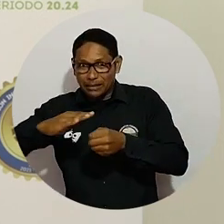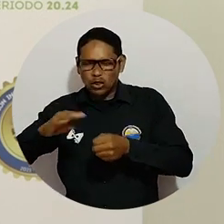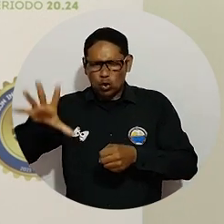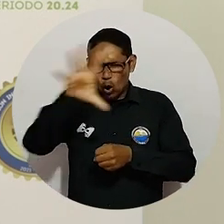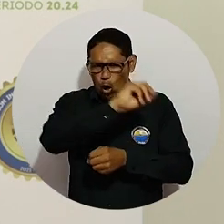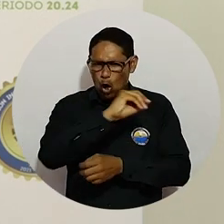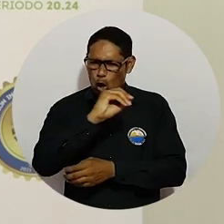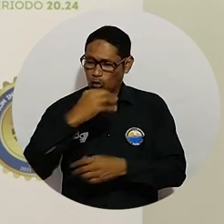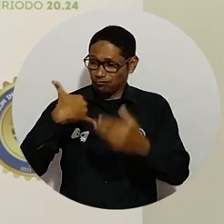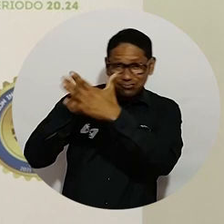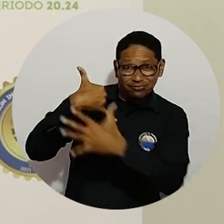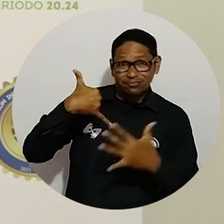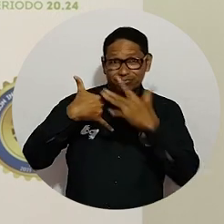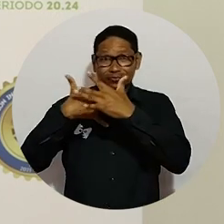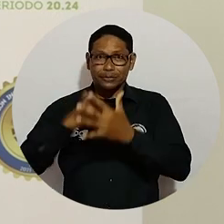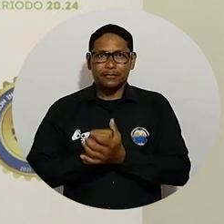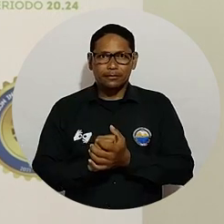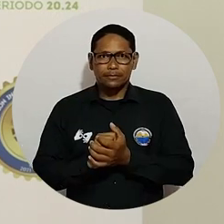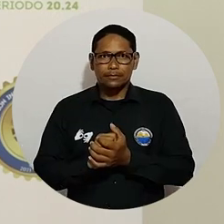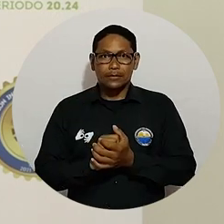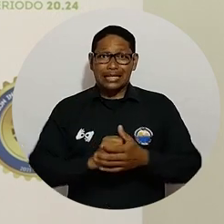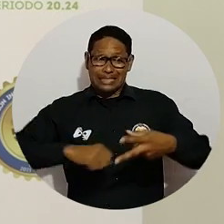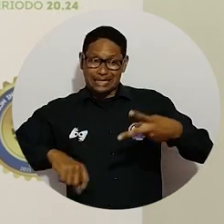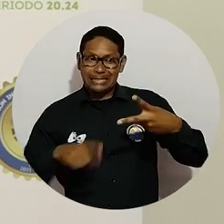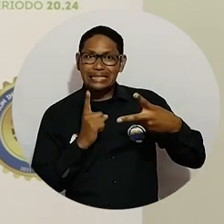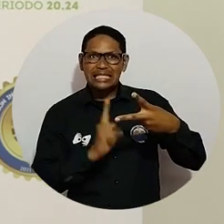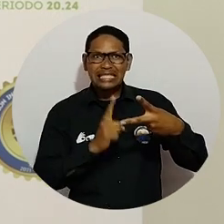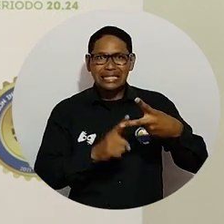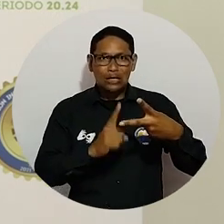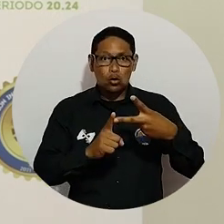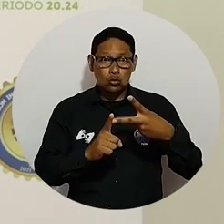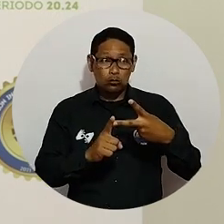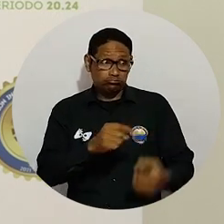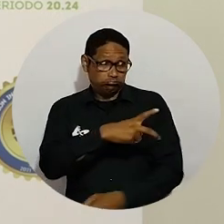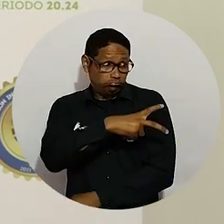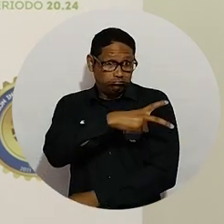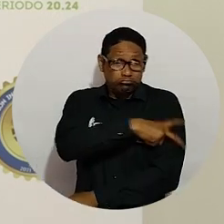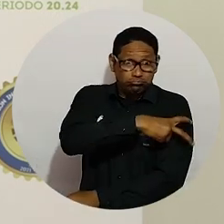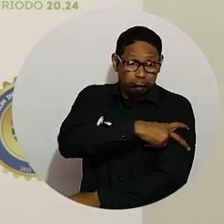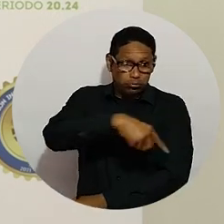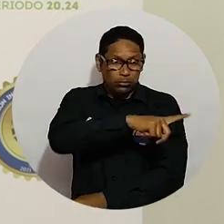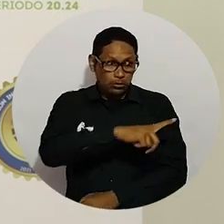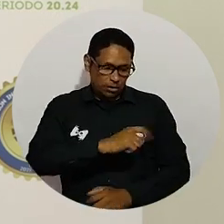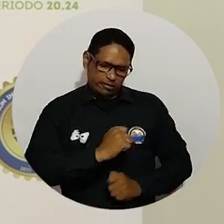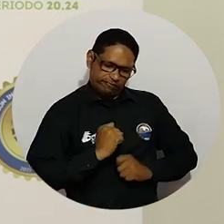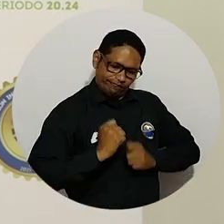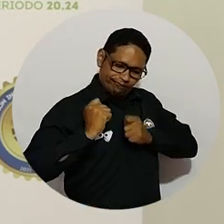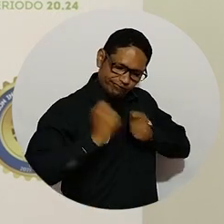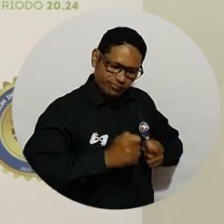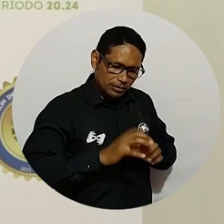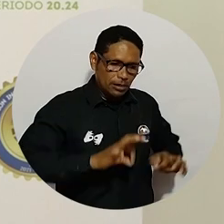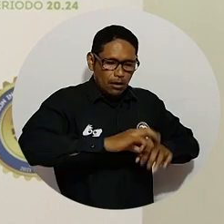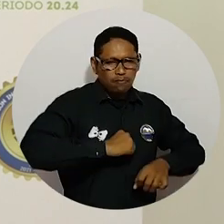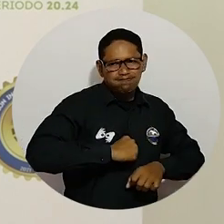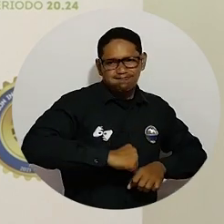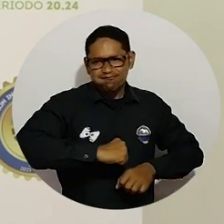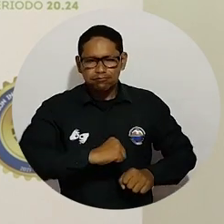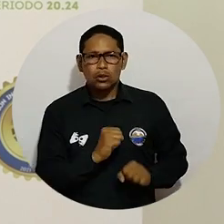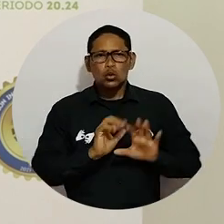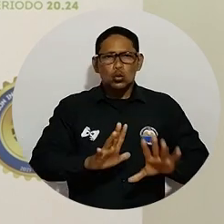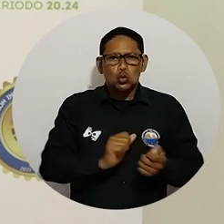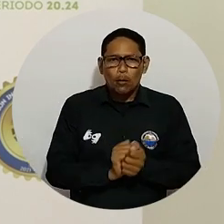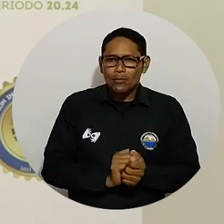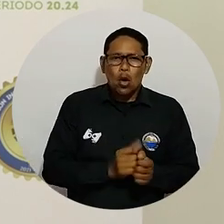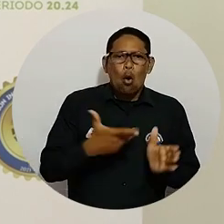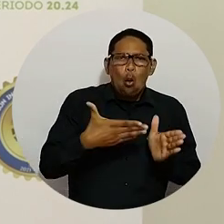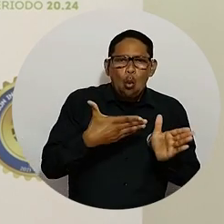país. Como segundo, empoderar a los monitores de tal manera de que ellos puedan ofertar cursos vacacionales